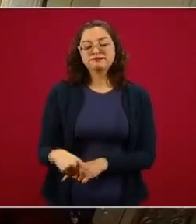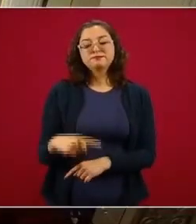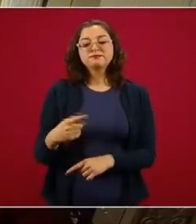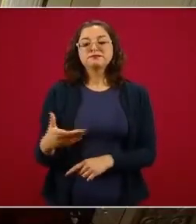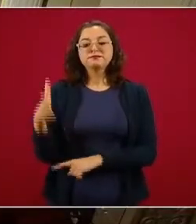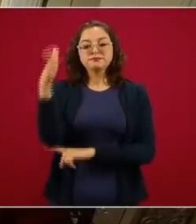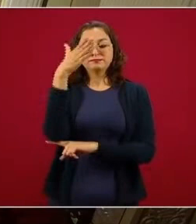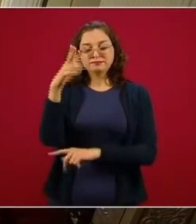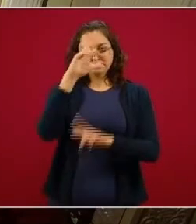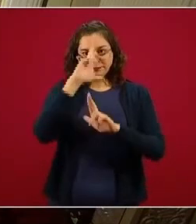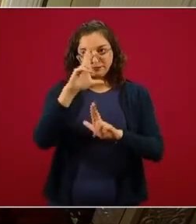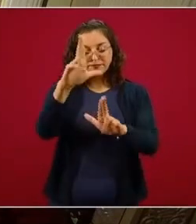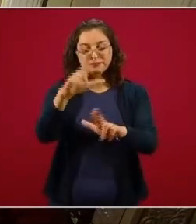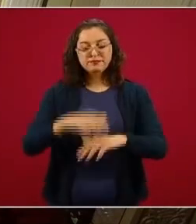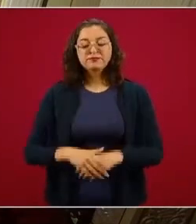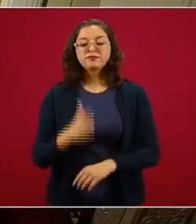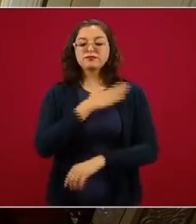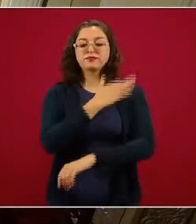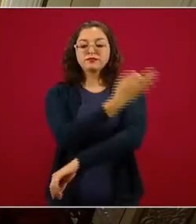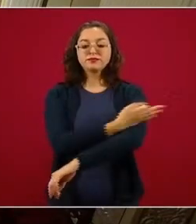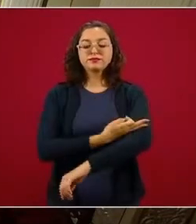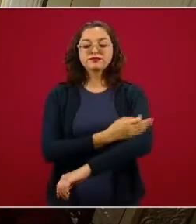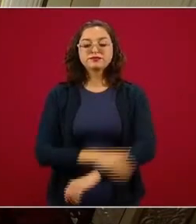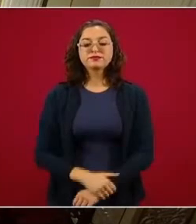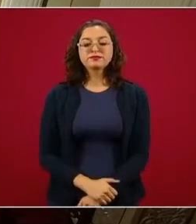patrio. Muy buenas tardes.